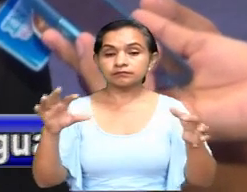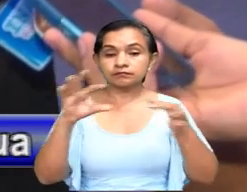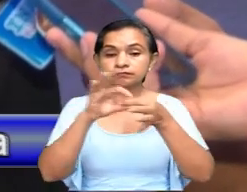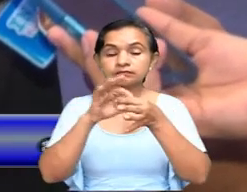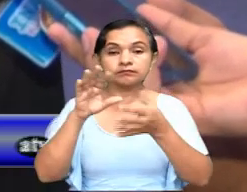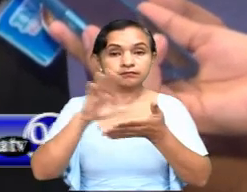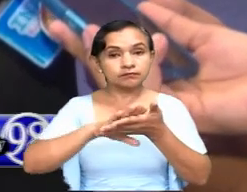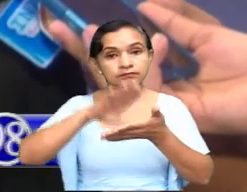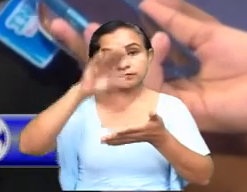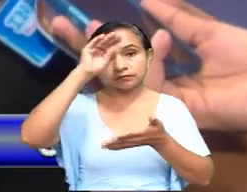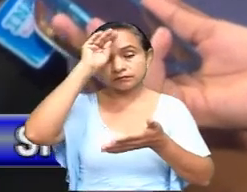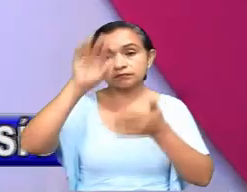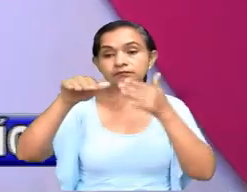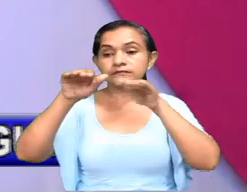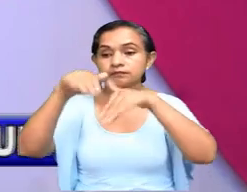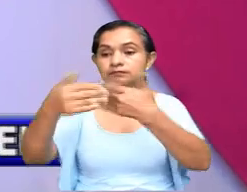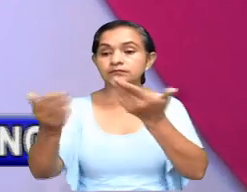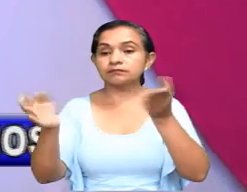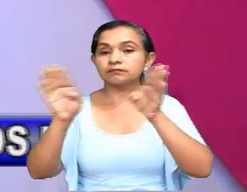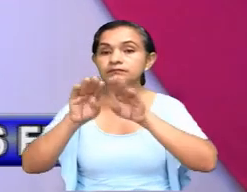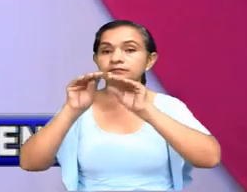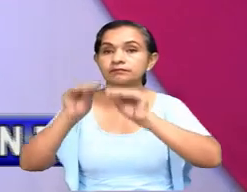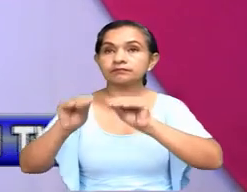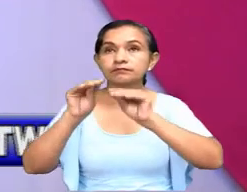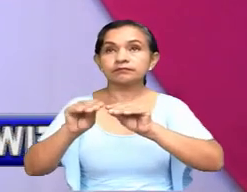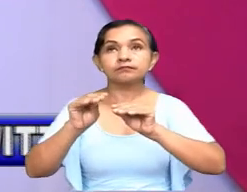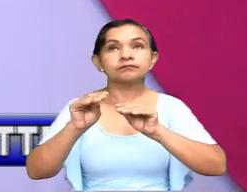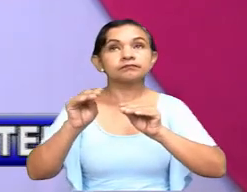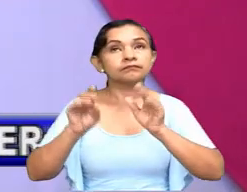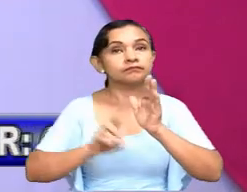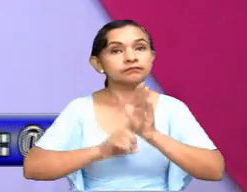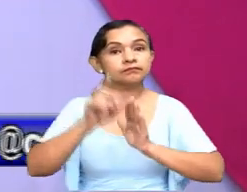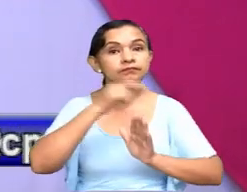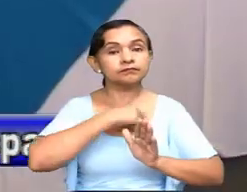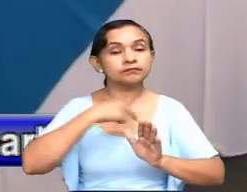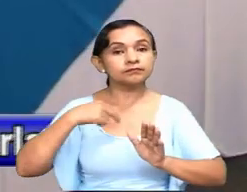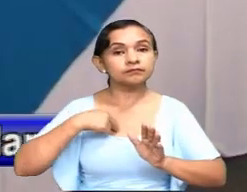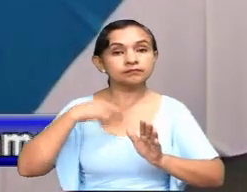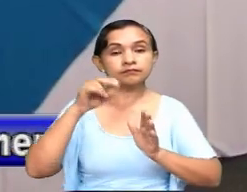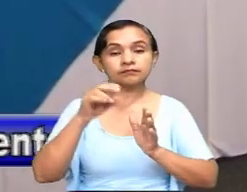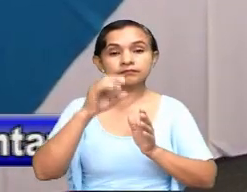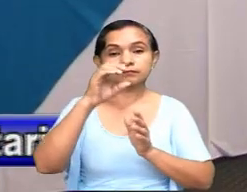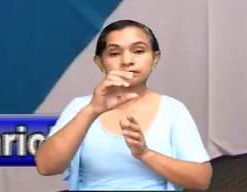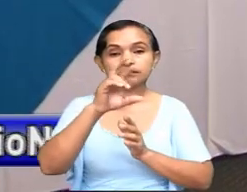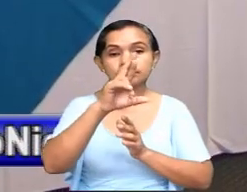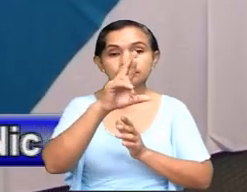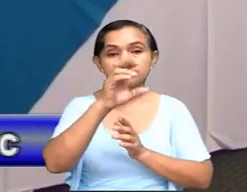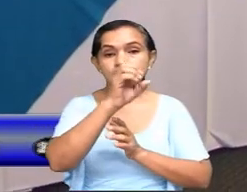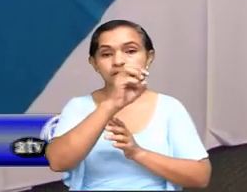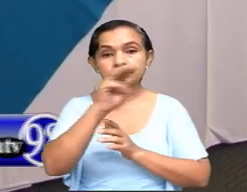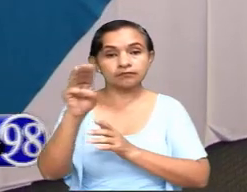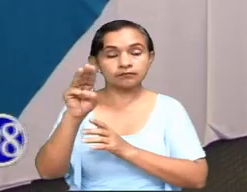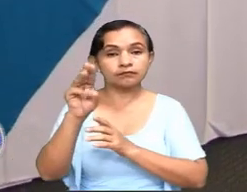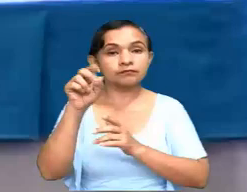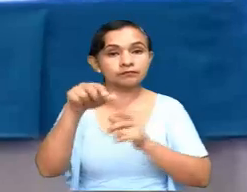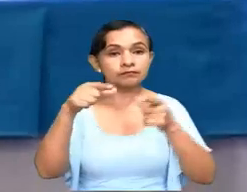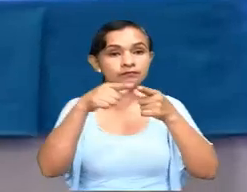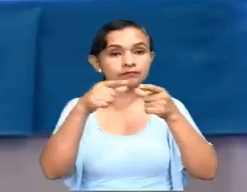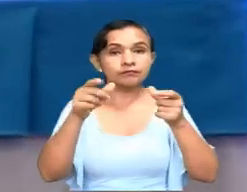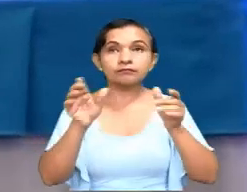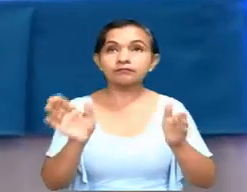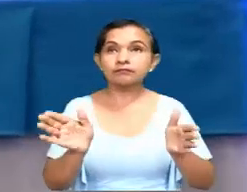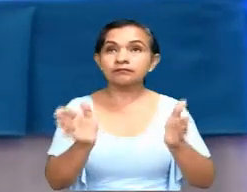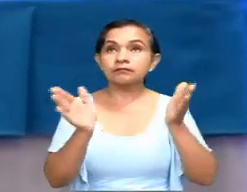conocimiento para llevarlo al aula. Este congreso, desarrollado en el Centro de Convenciones Crown Plaza de Managua, tiene como objetivo promover